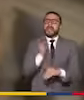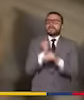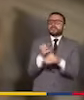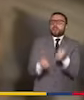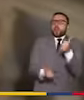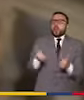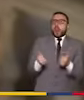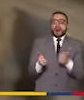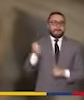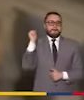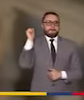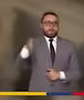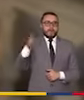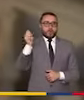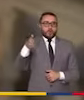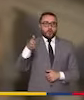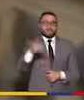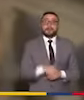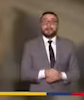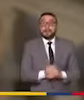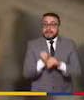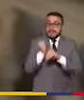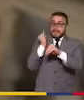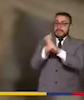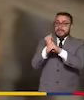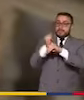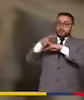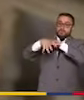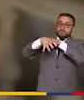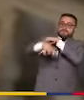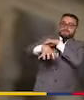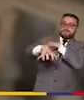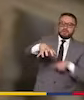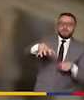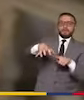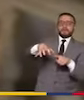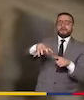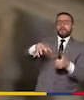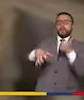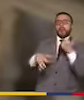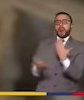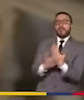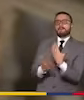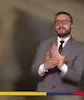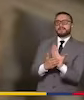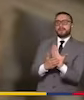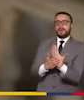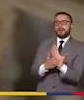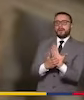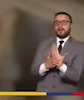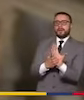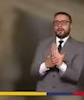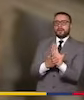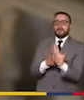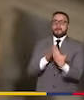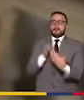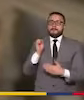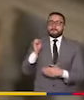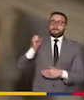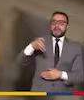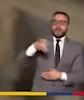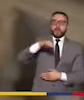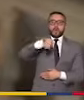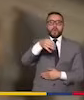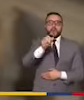banco. Institución y sucursal reportante es quien avisa. Banco